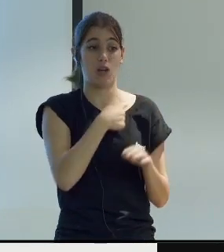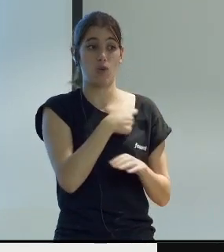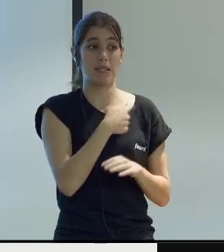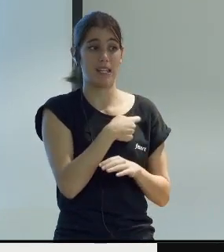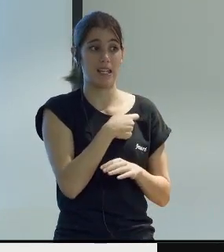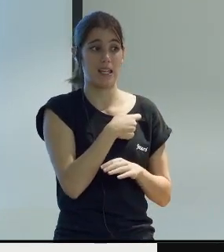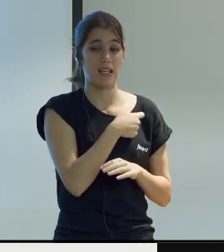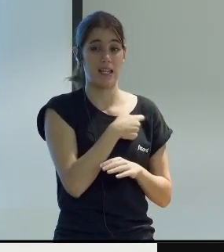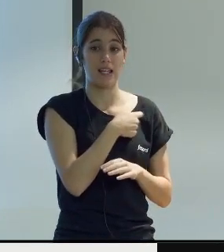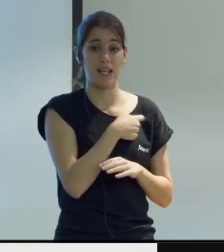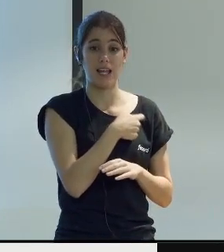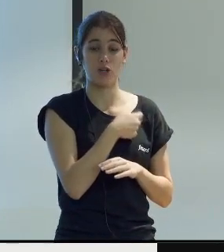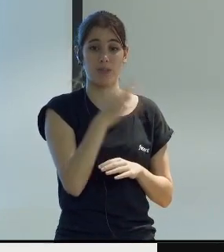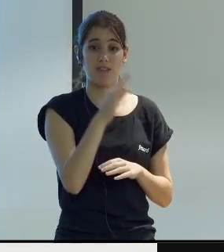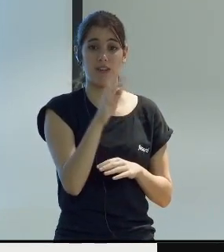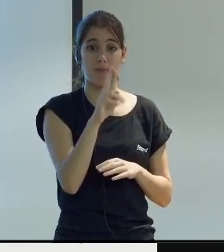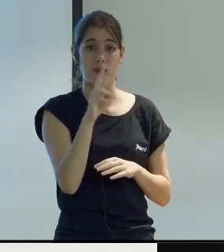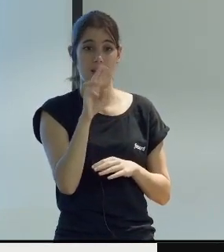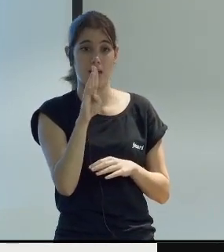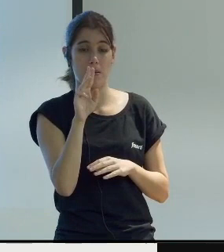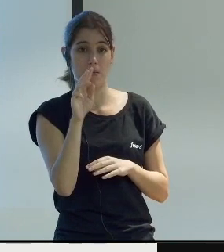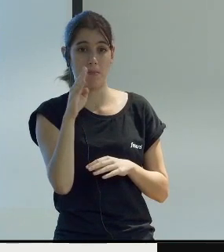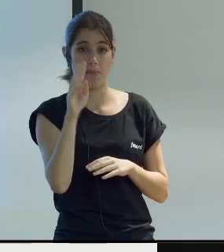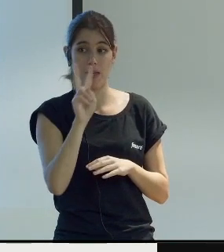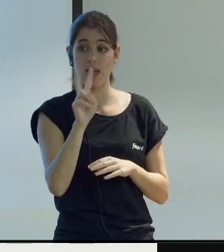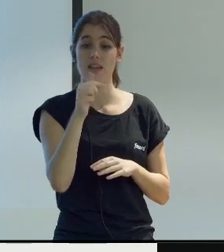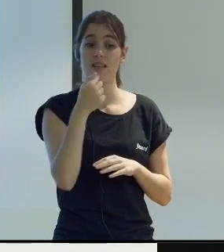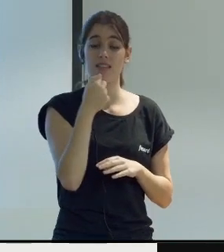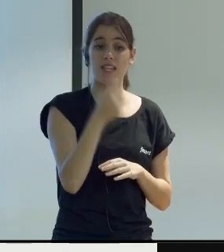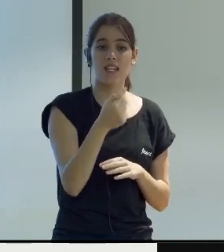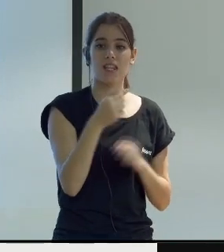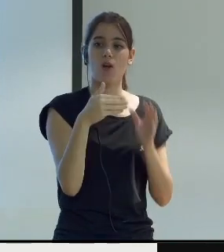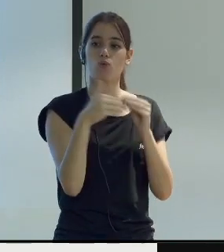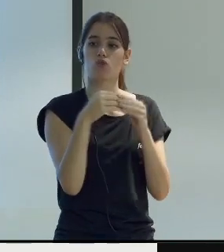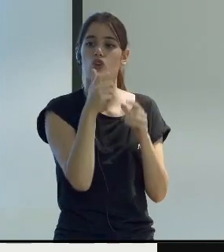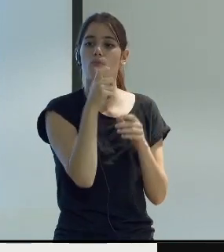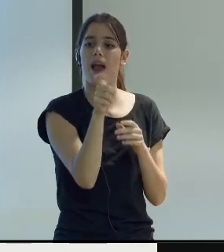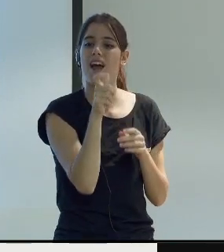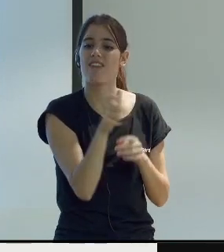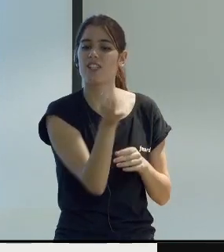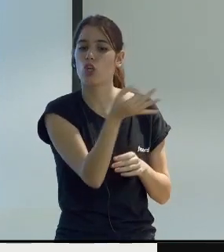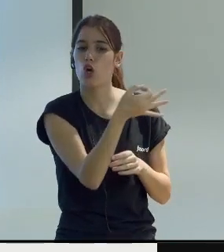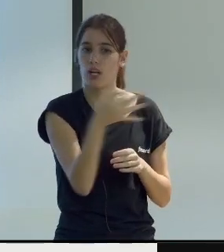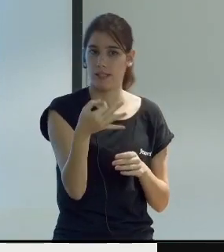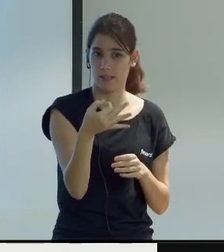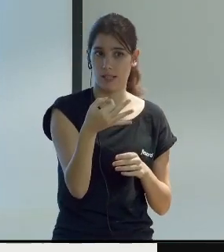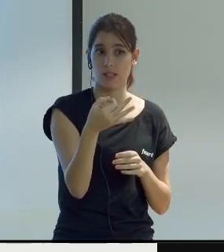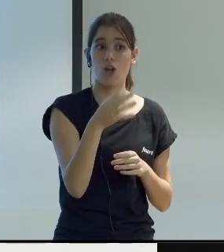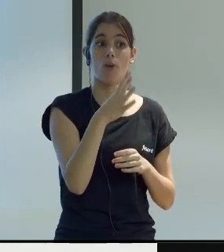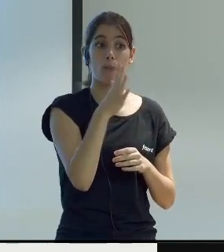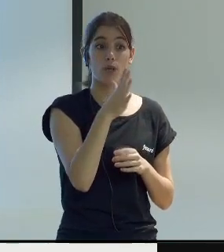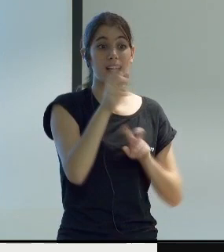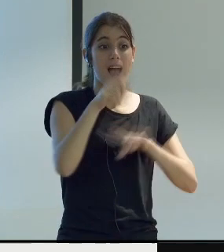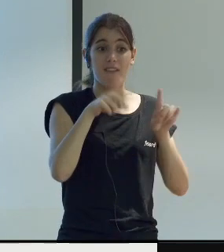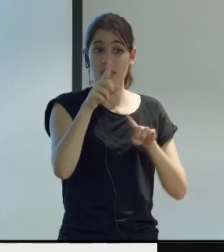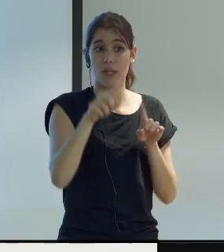del CRPD, donde estipula el uso de la terminología correcta, porque